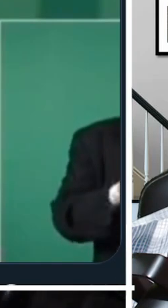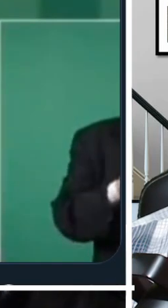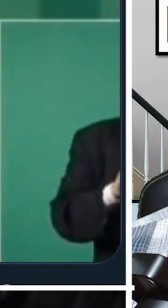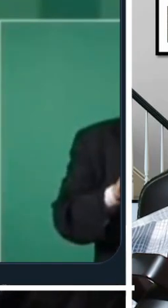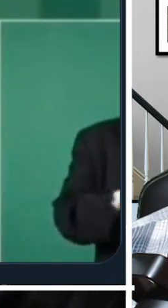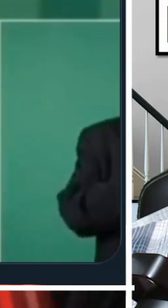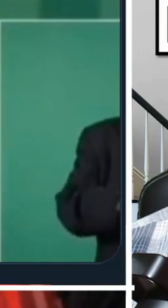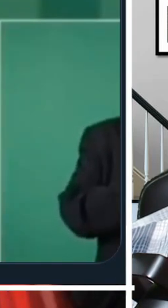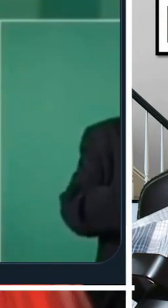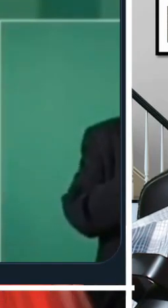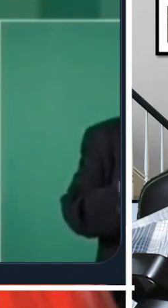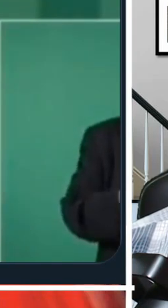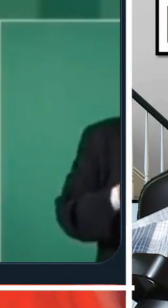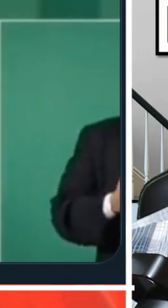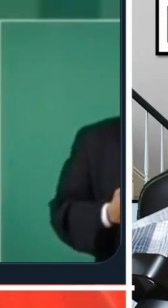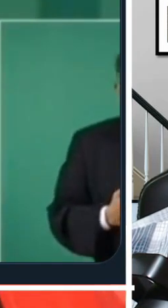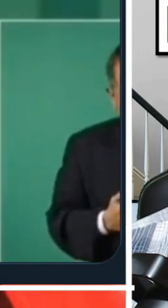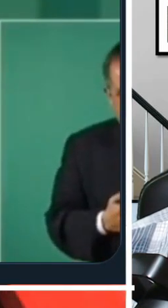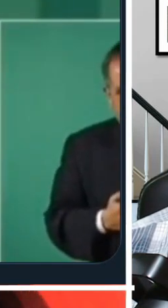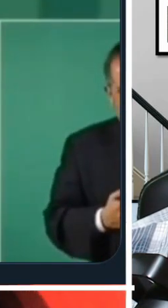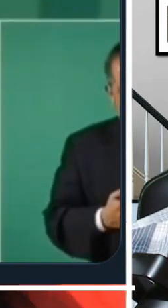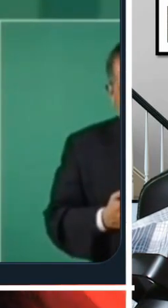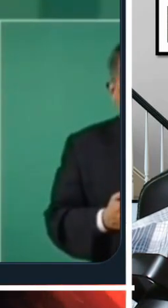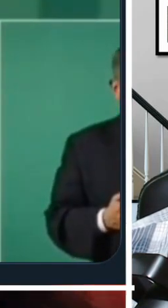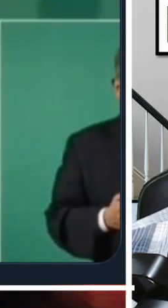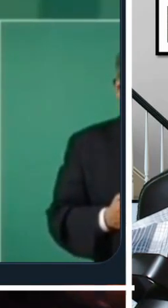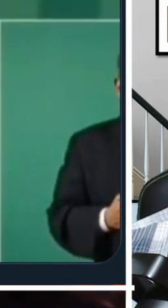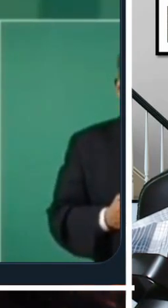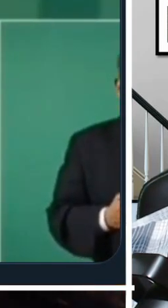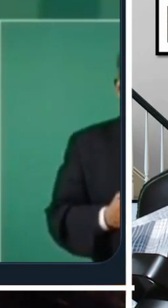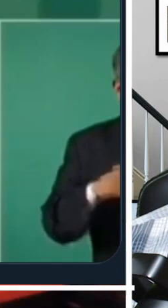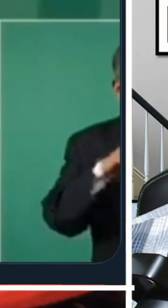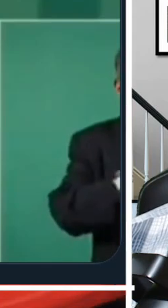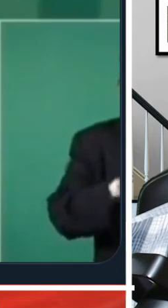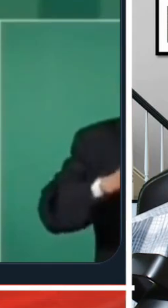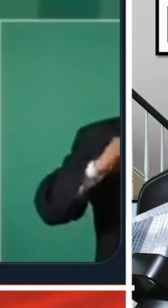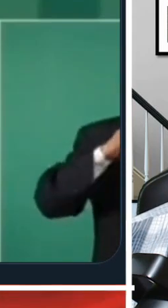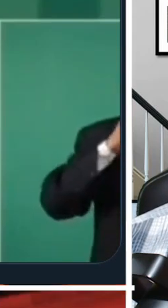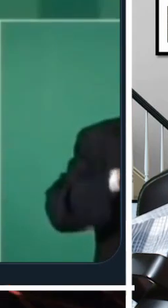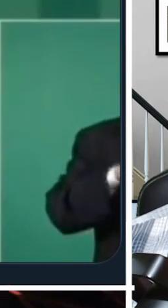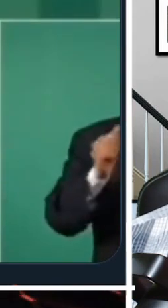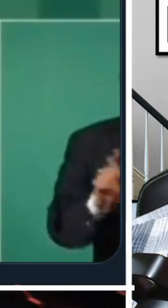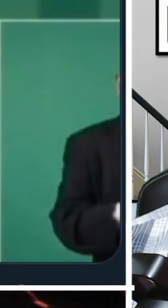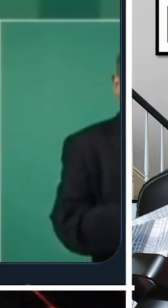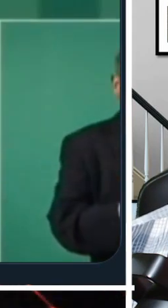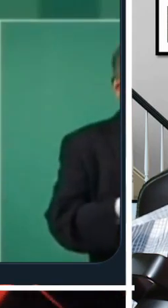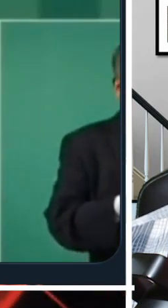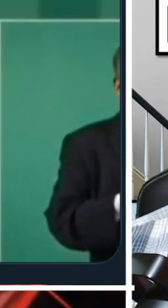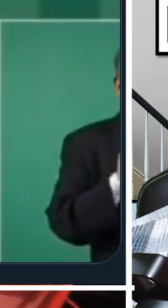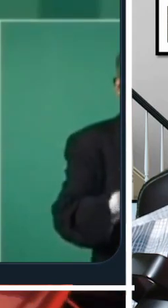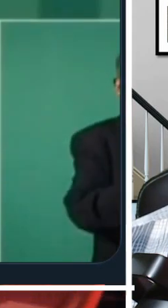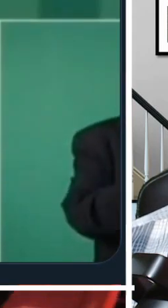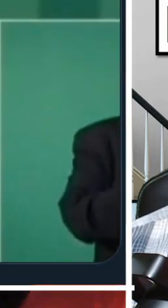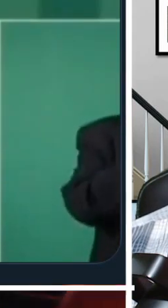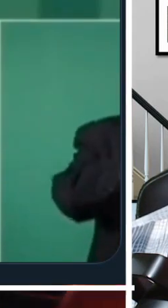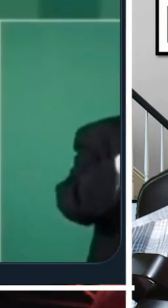de que regidores ganan hasta 70,000, 90,000 pesos. El presidente pide que se moderen